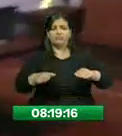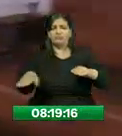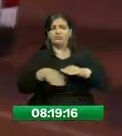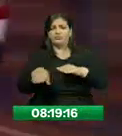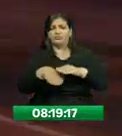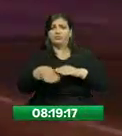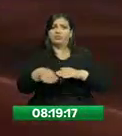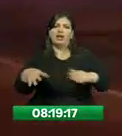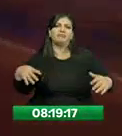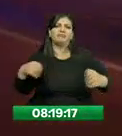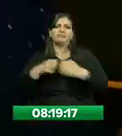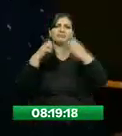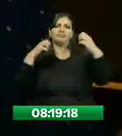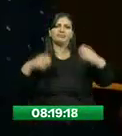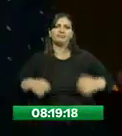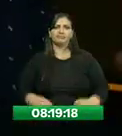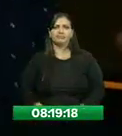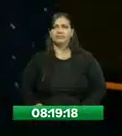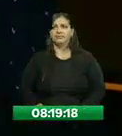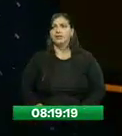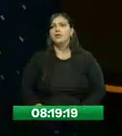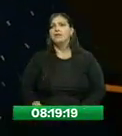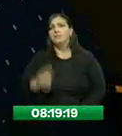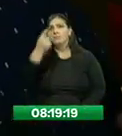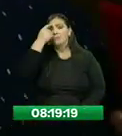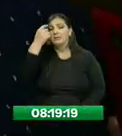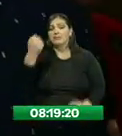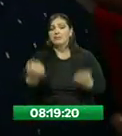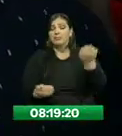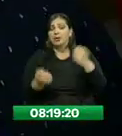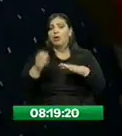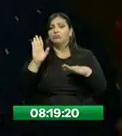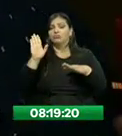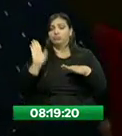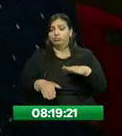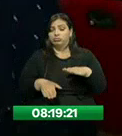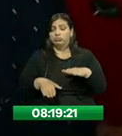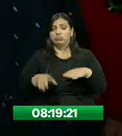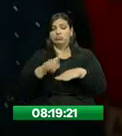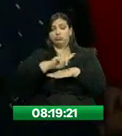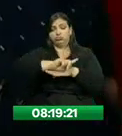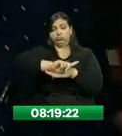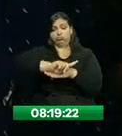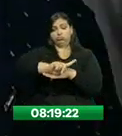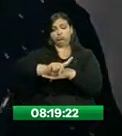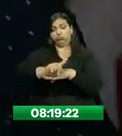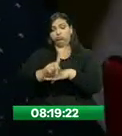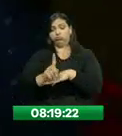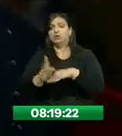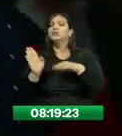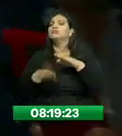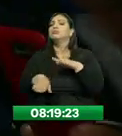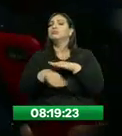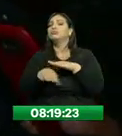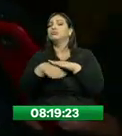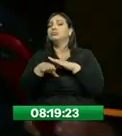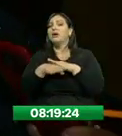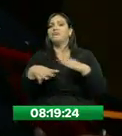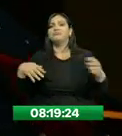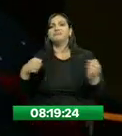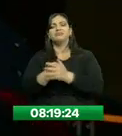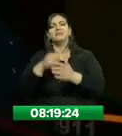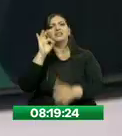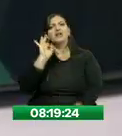velocidad tiene que saber que va a la muerte, va al choque que acabamos de ver, y hay que hacer conciencia de que ya no tenemos que andar a